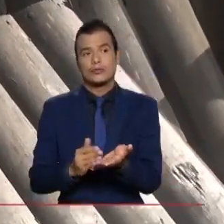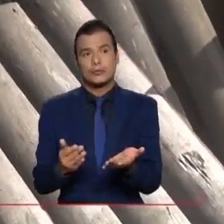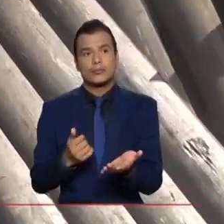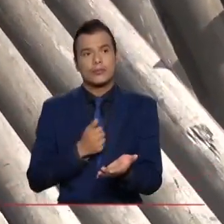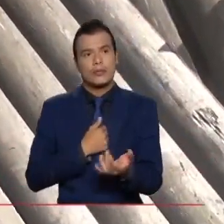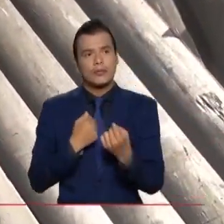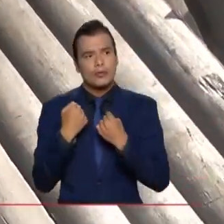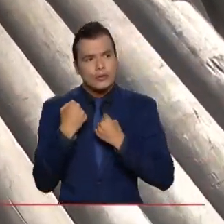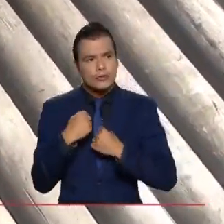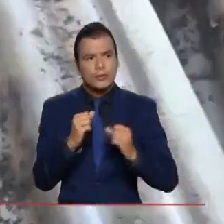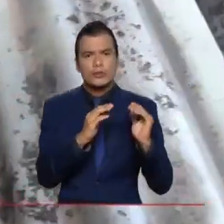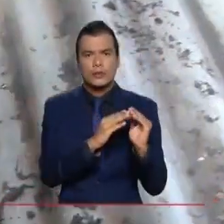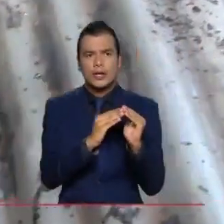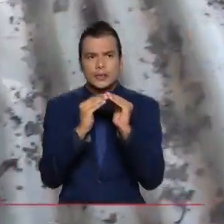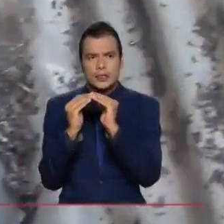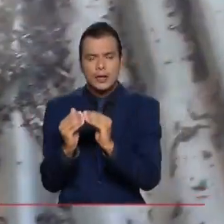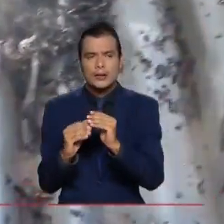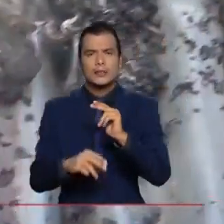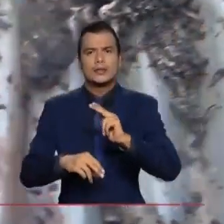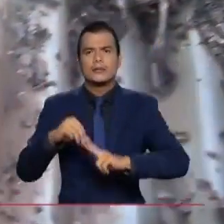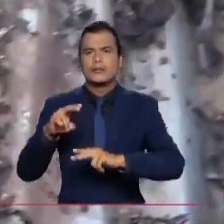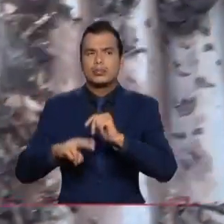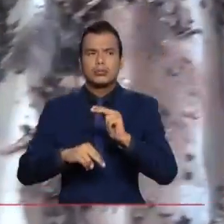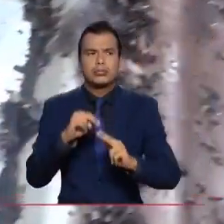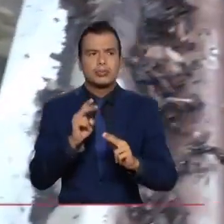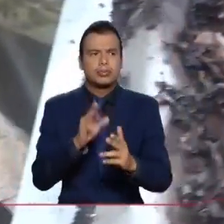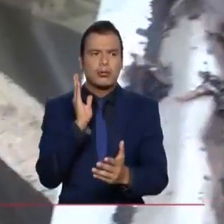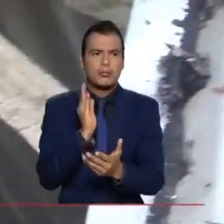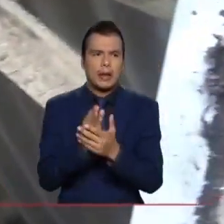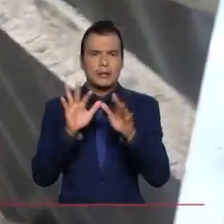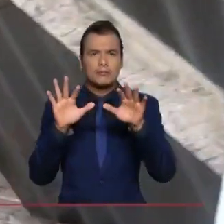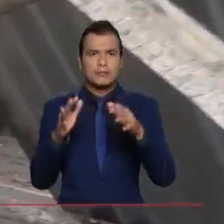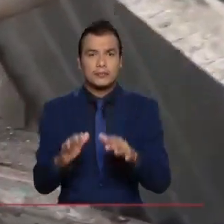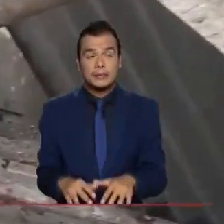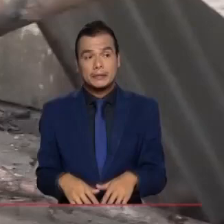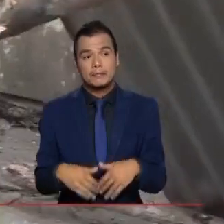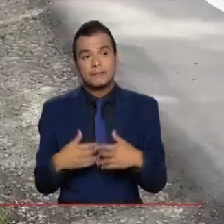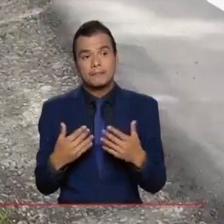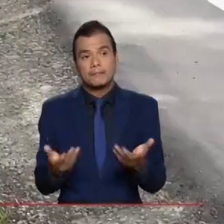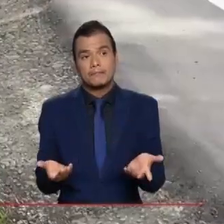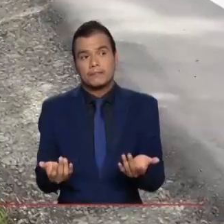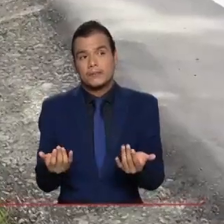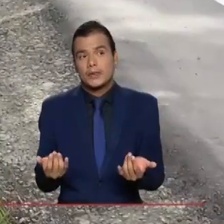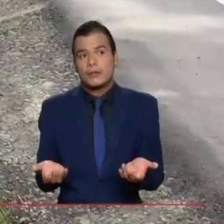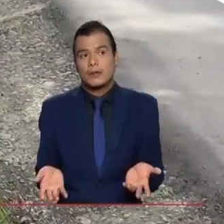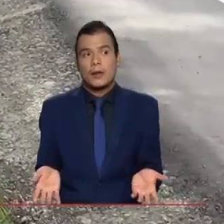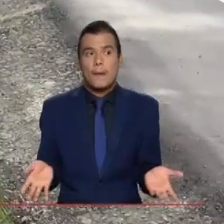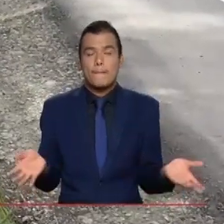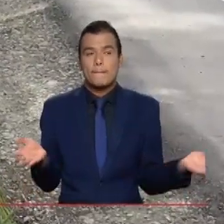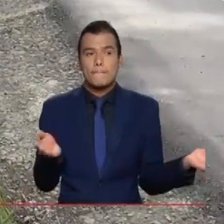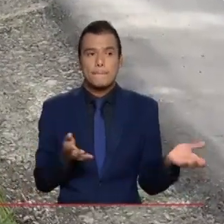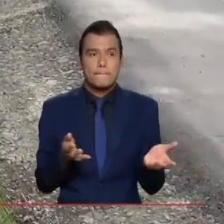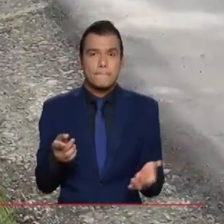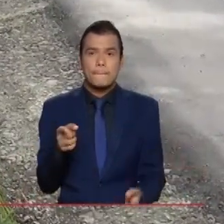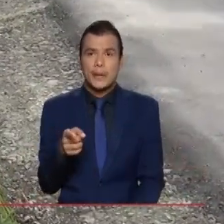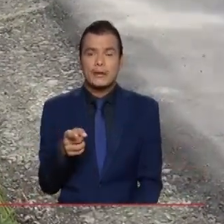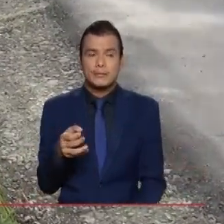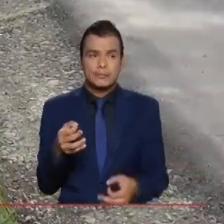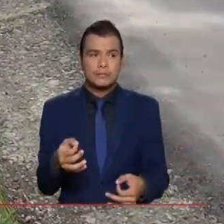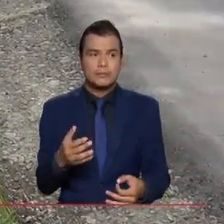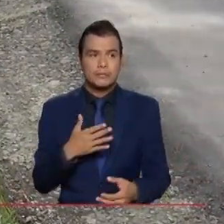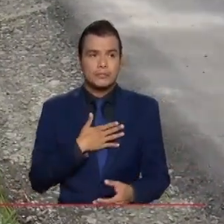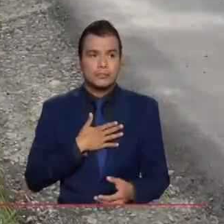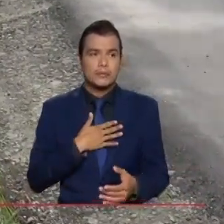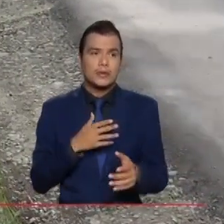uno hace sus inmuebles y mire. Pues hermano, ahí quedamos a la deriva porque pues era la única forma donde uno echaba